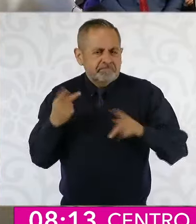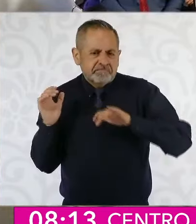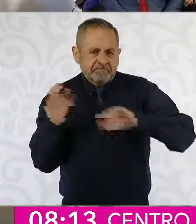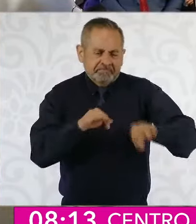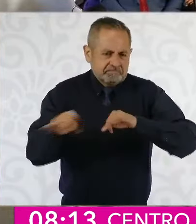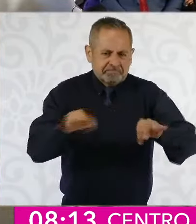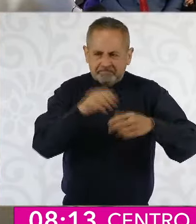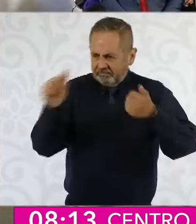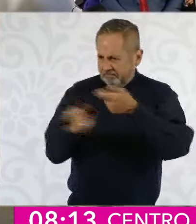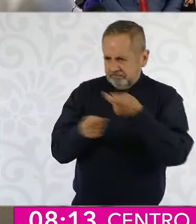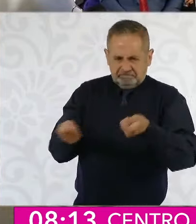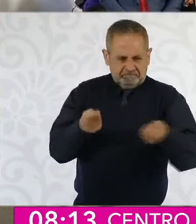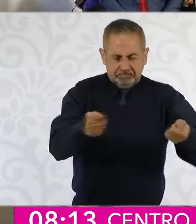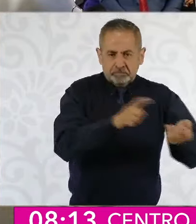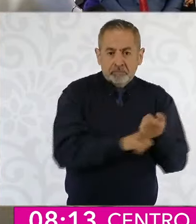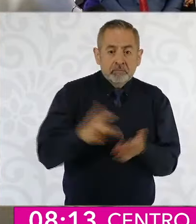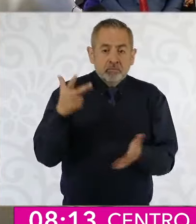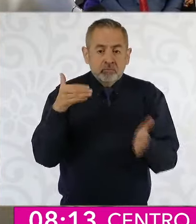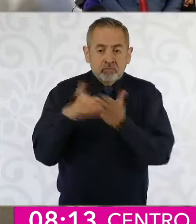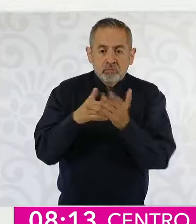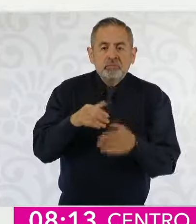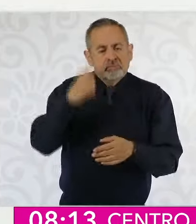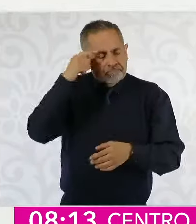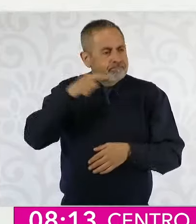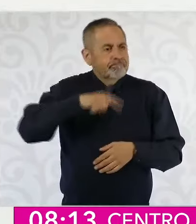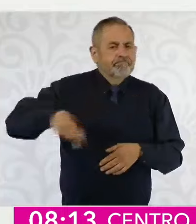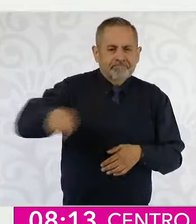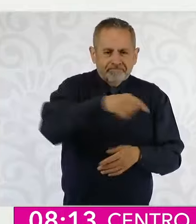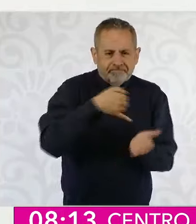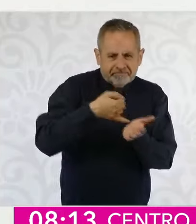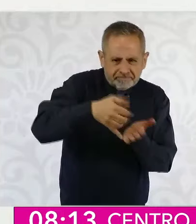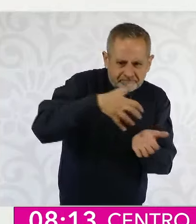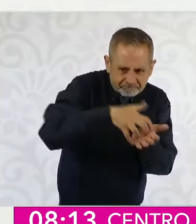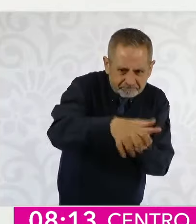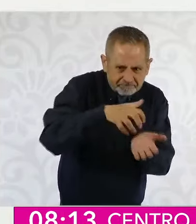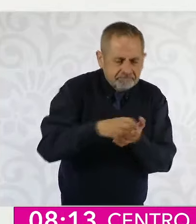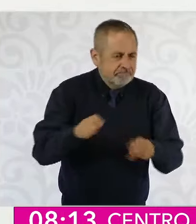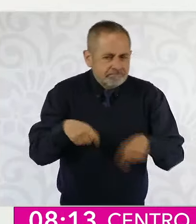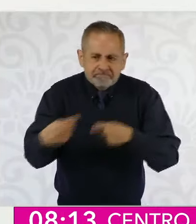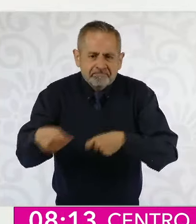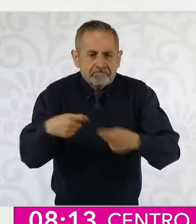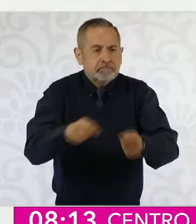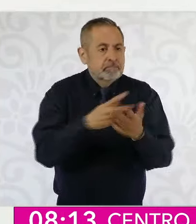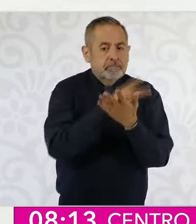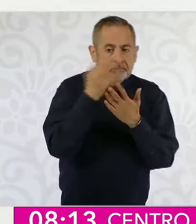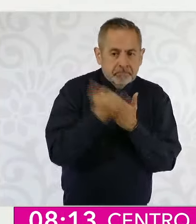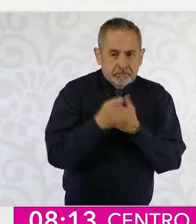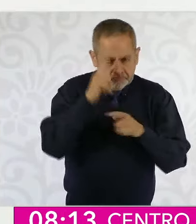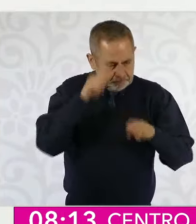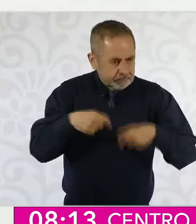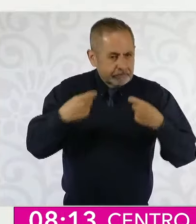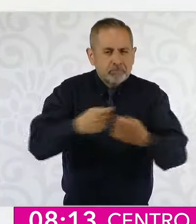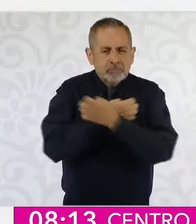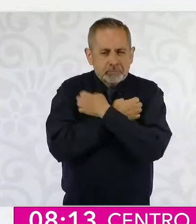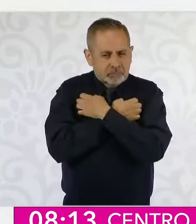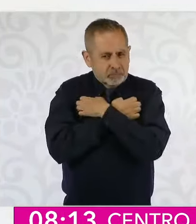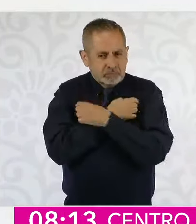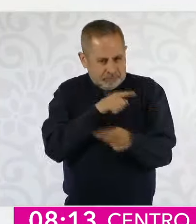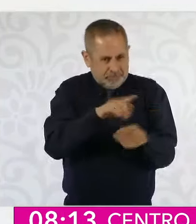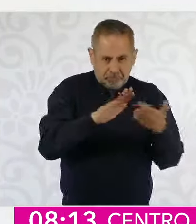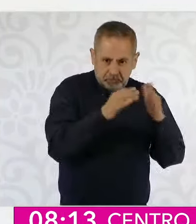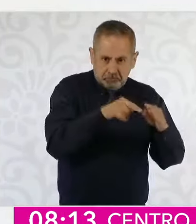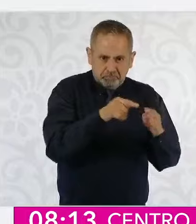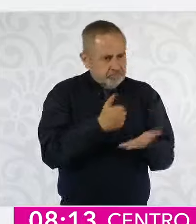directos, 8,000 de ellos en el campo, proyectos sociales en el ámbito de educación para las comunidades donde se